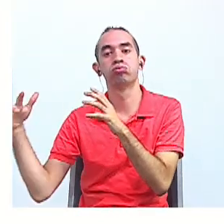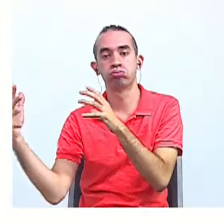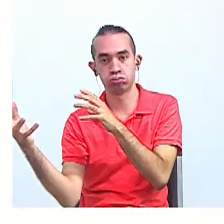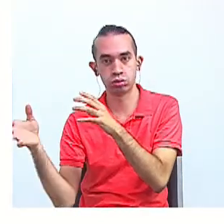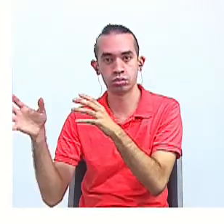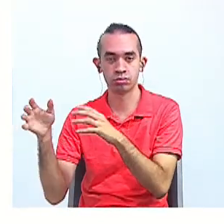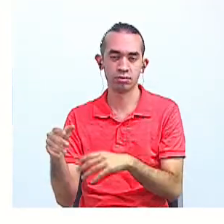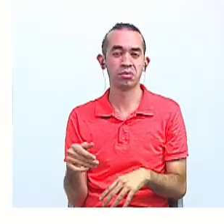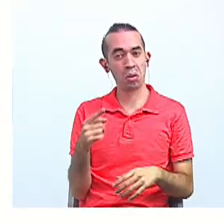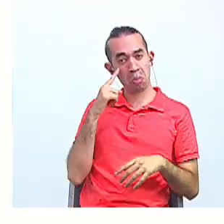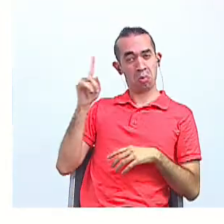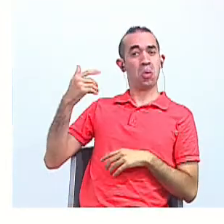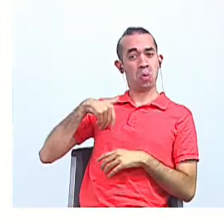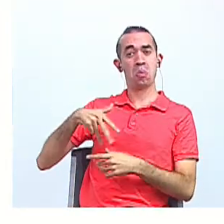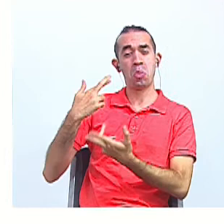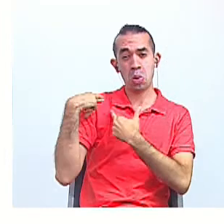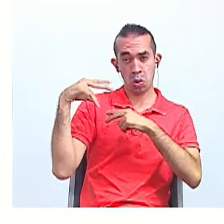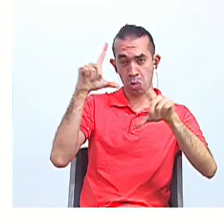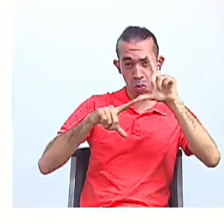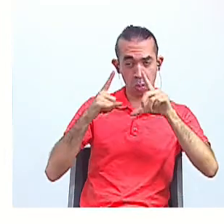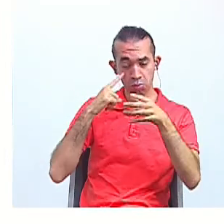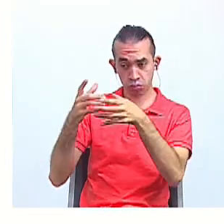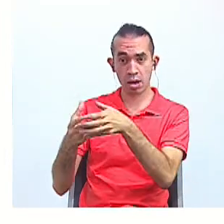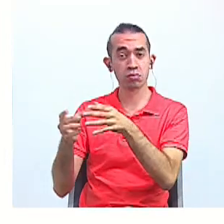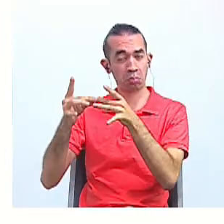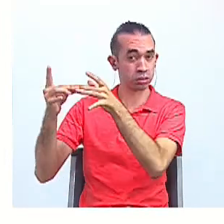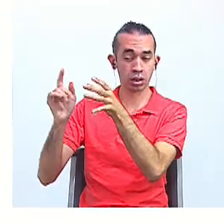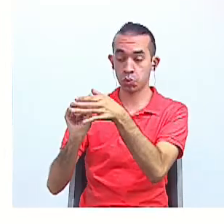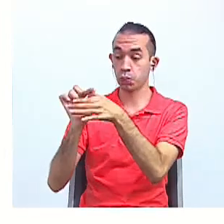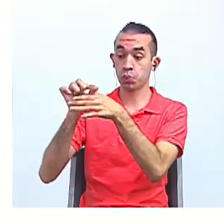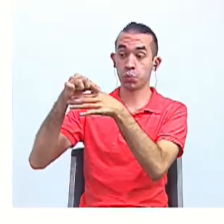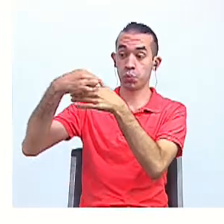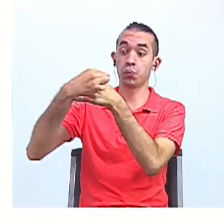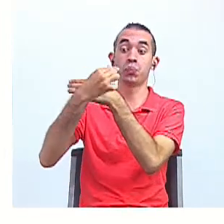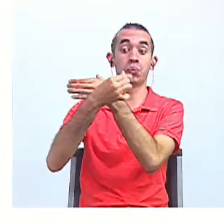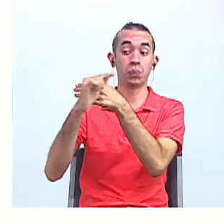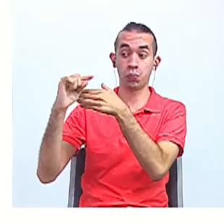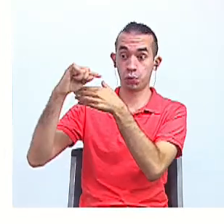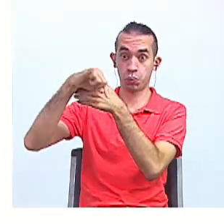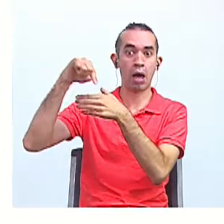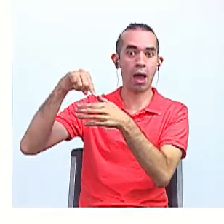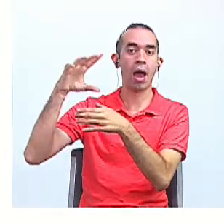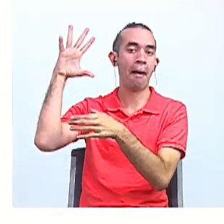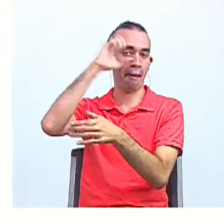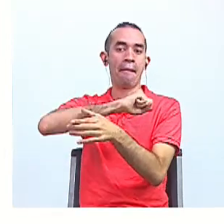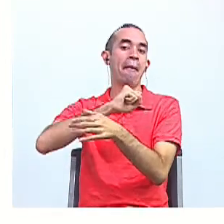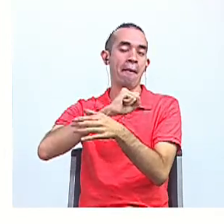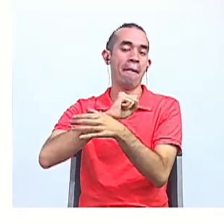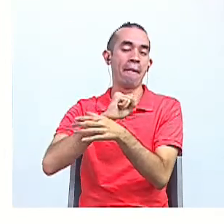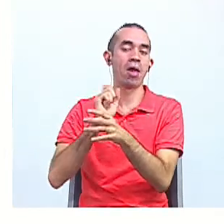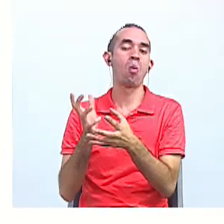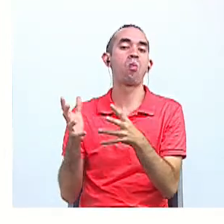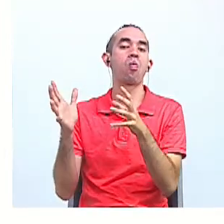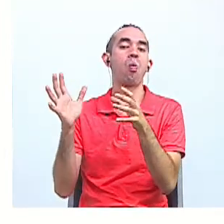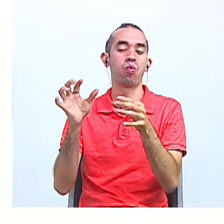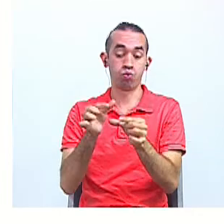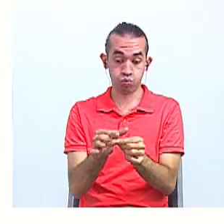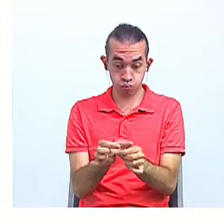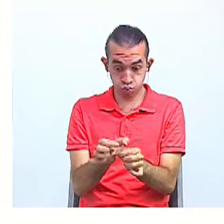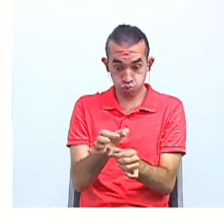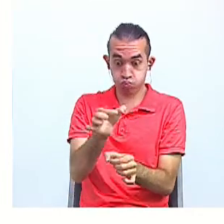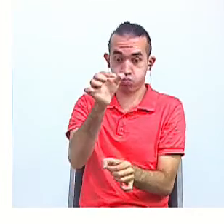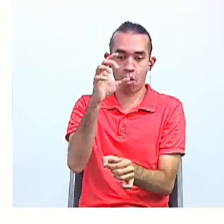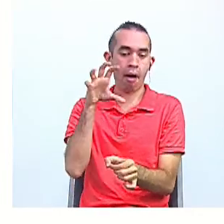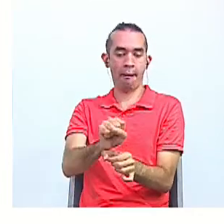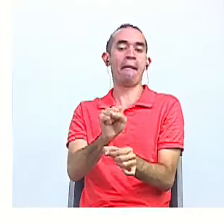Arias utilizó un vaso desbordador de fluidos y que se obtuvo entonces ese volumen en mililitros para